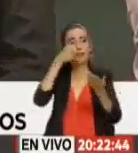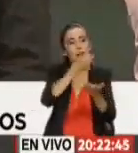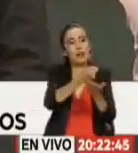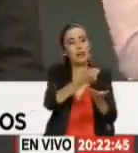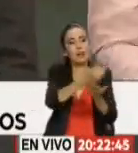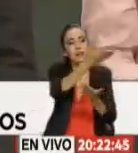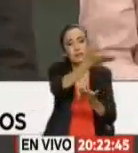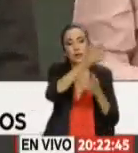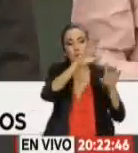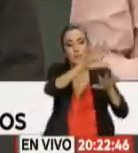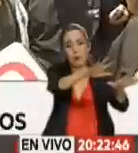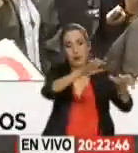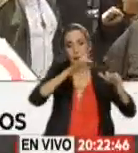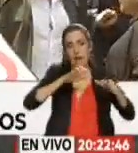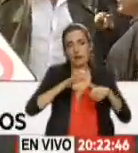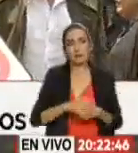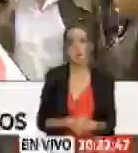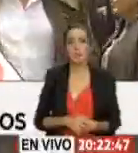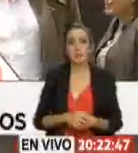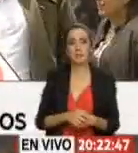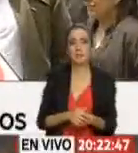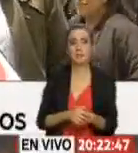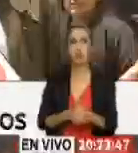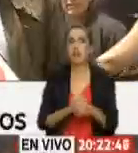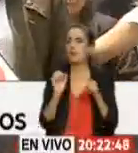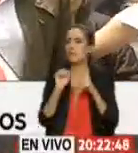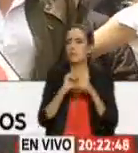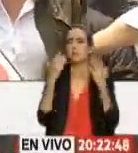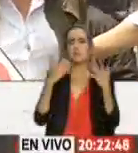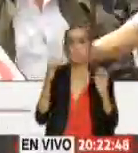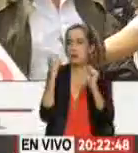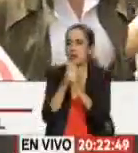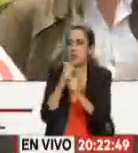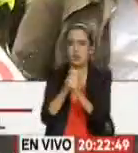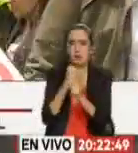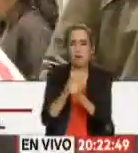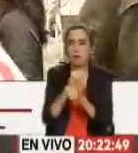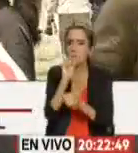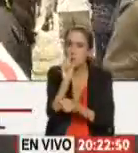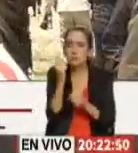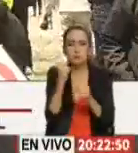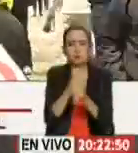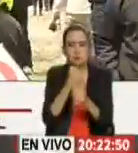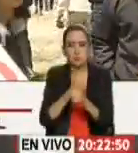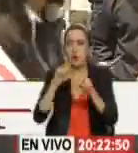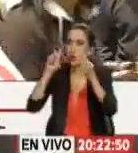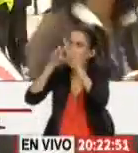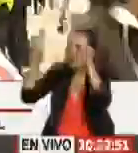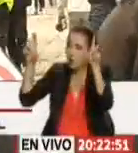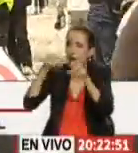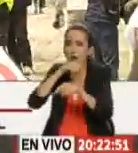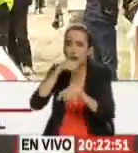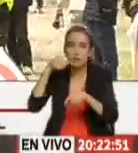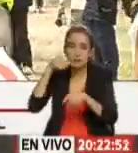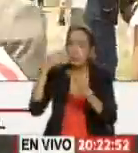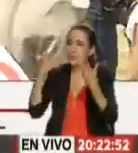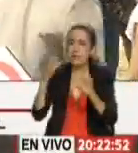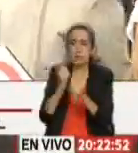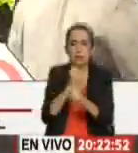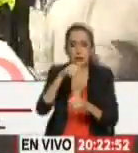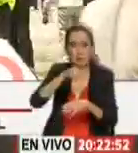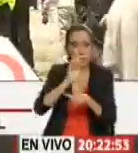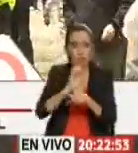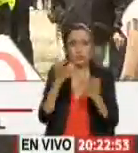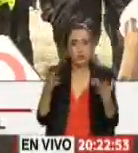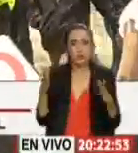esta gramínea desde Argentina. Prácticamente es muy poco lo que trabajamos es muy poco con cebada nacional y estamos comenzando justamente para